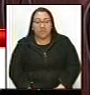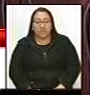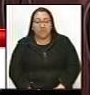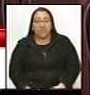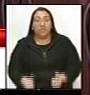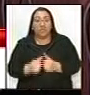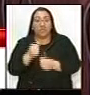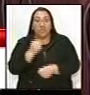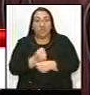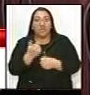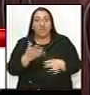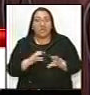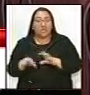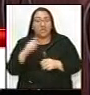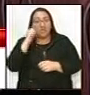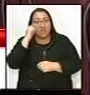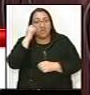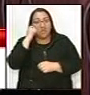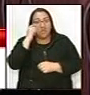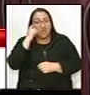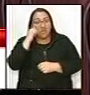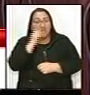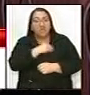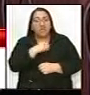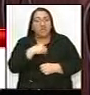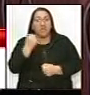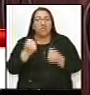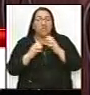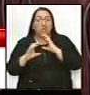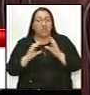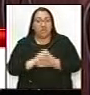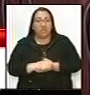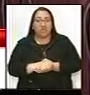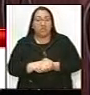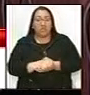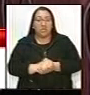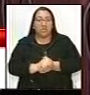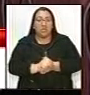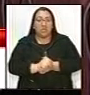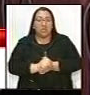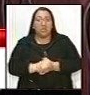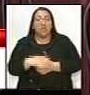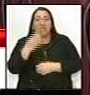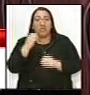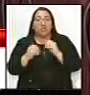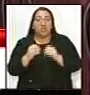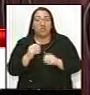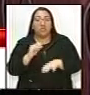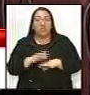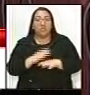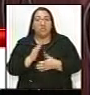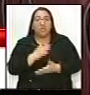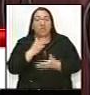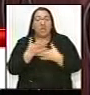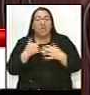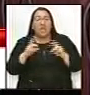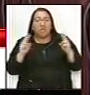que viene realizando el ministerio de transporte y comunicaciones para subsanar los problemas detectados